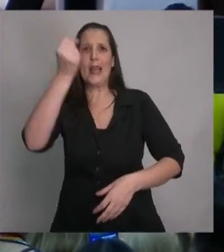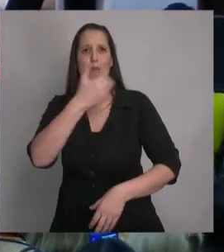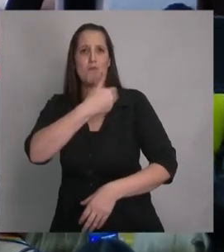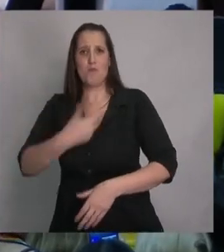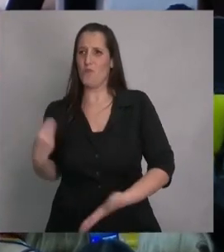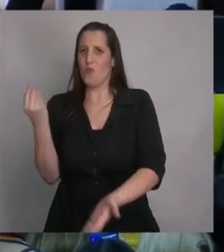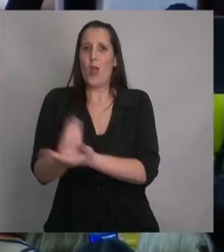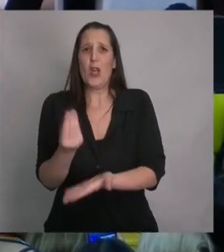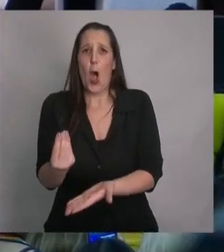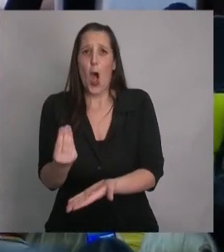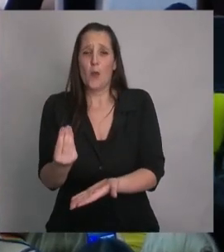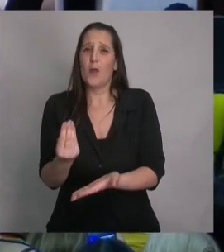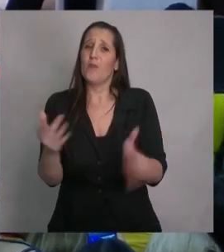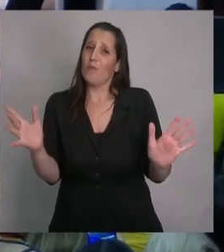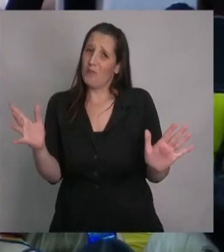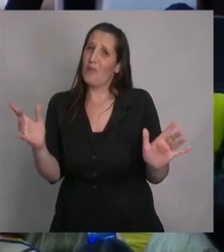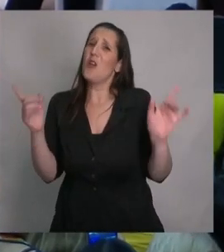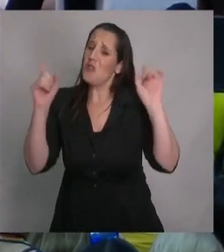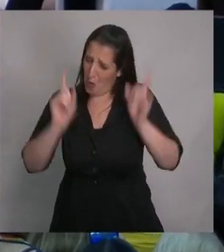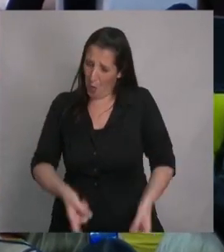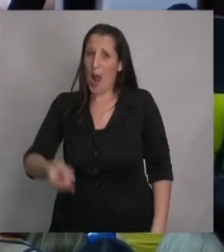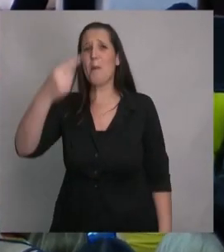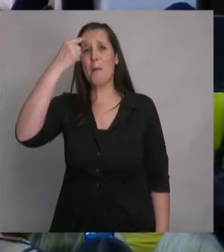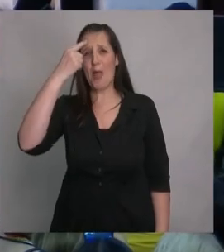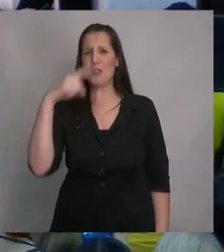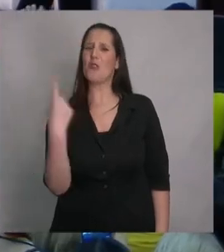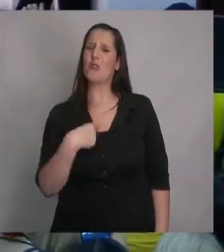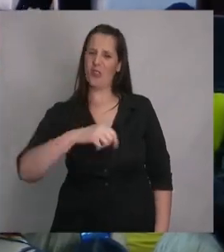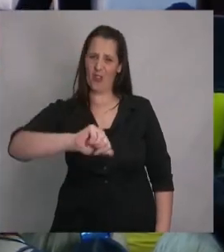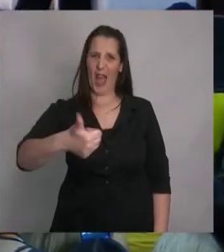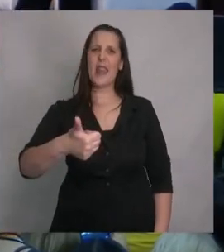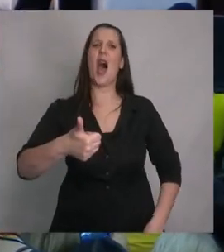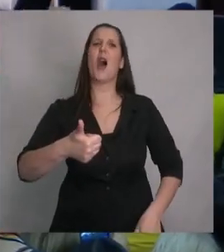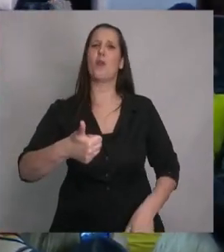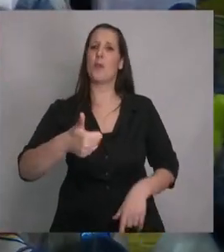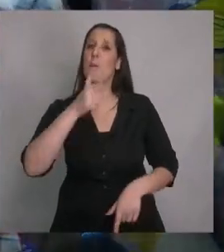Yo creo que lo ganamos, entre otras cosas. Creo que hubo fraude.